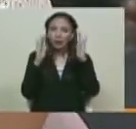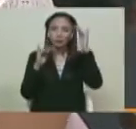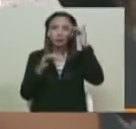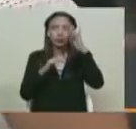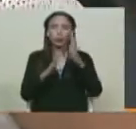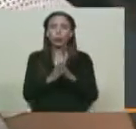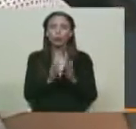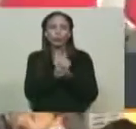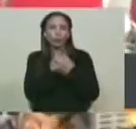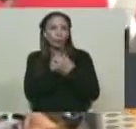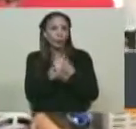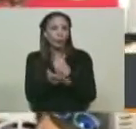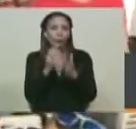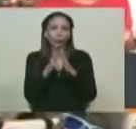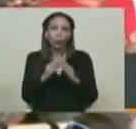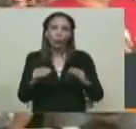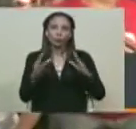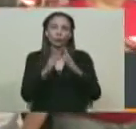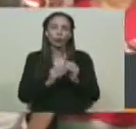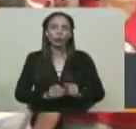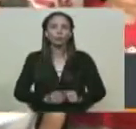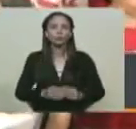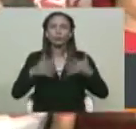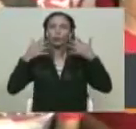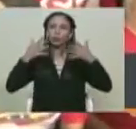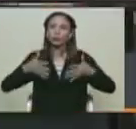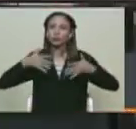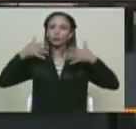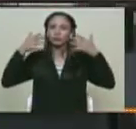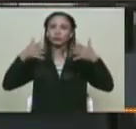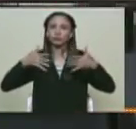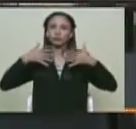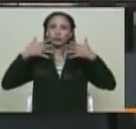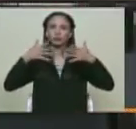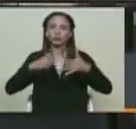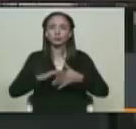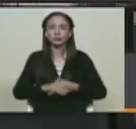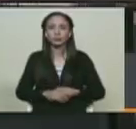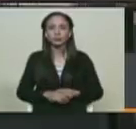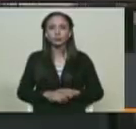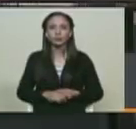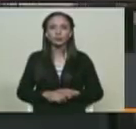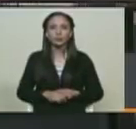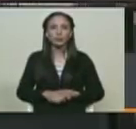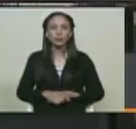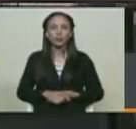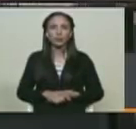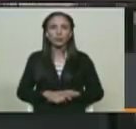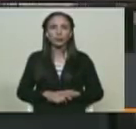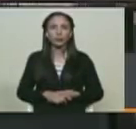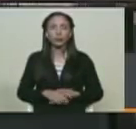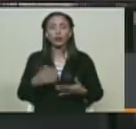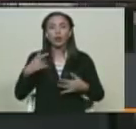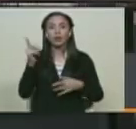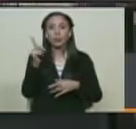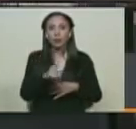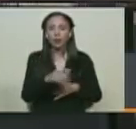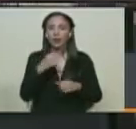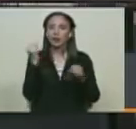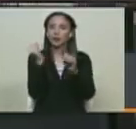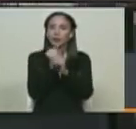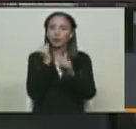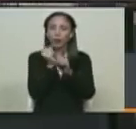mucho cariño, bien orientados. Y en la labor han